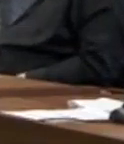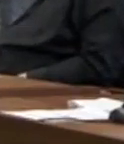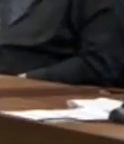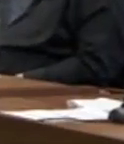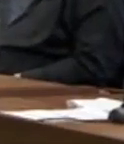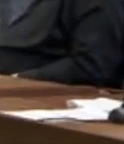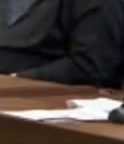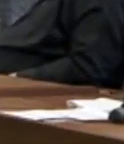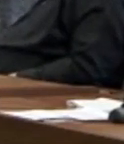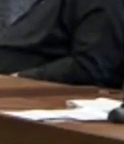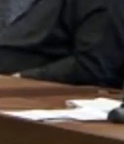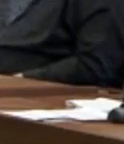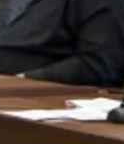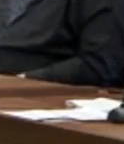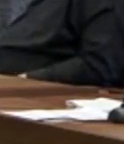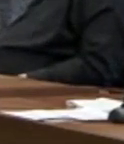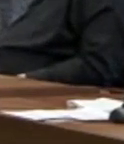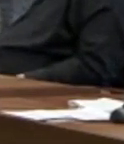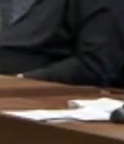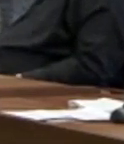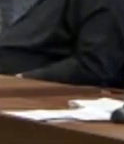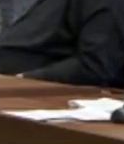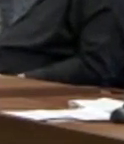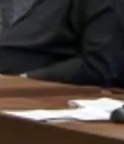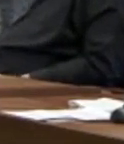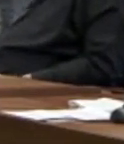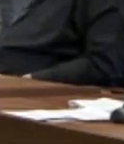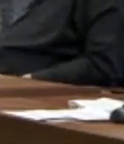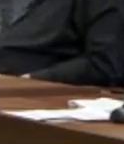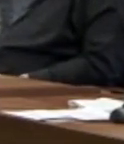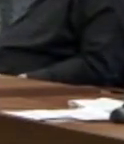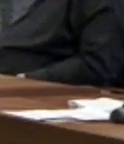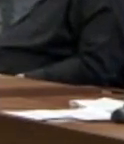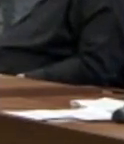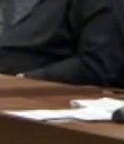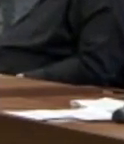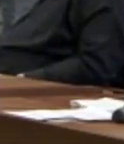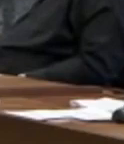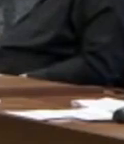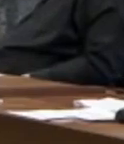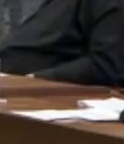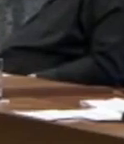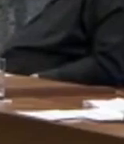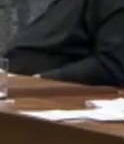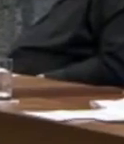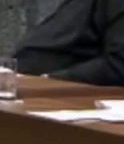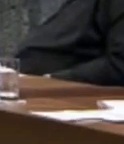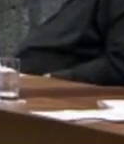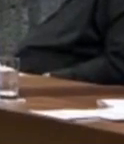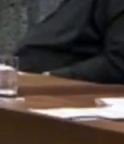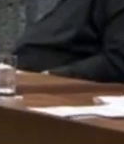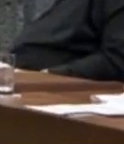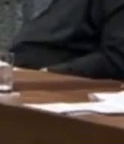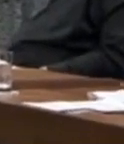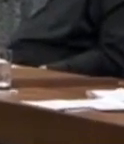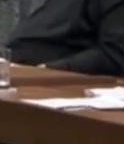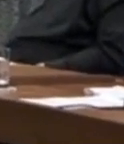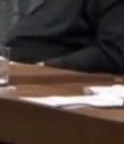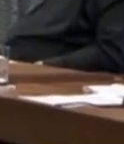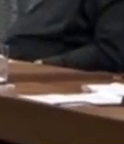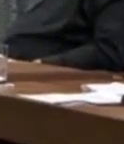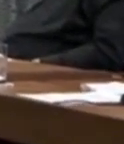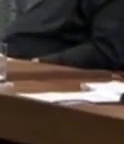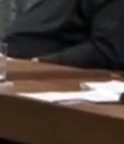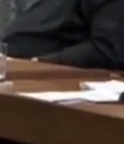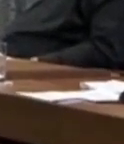cubana? ¿Dónde están los desaparecidos en Cuba? ¿Por qué no se preocupan por los asesinatos masivos que hay todos los días en países de América Latina? ¿Por qué no